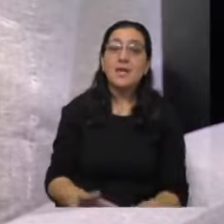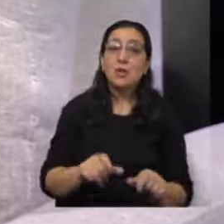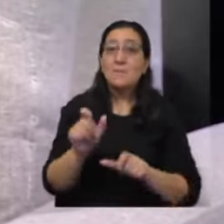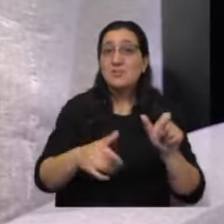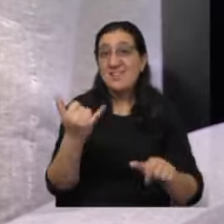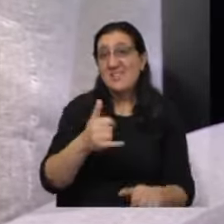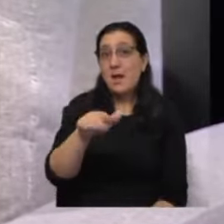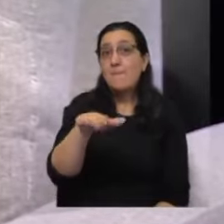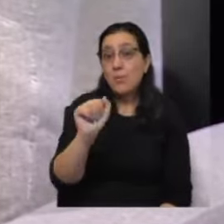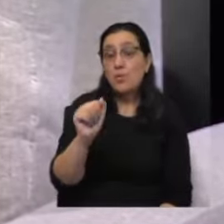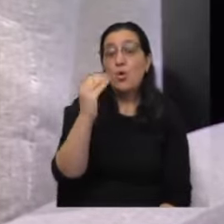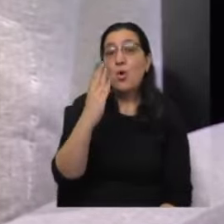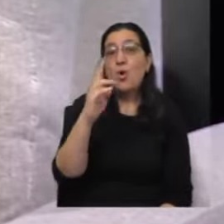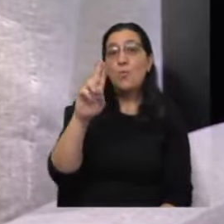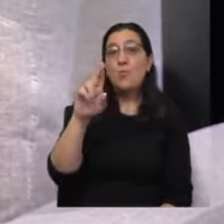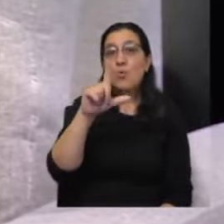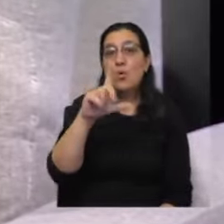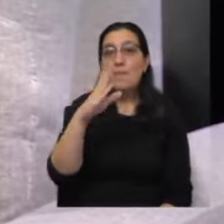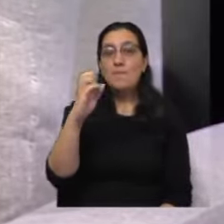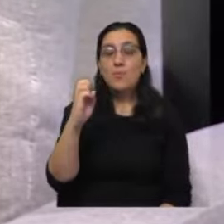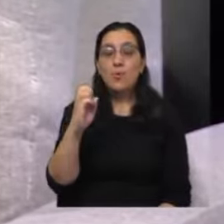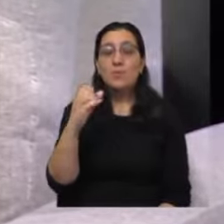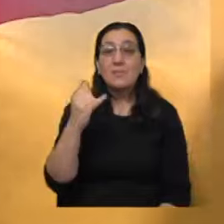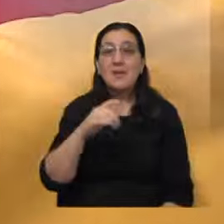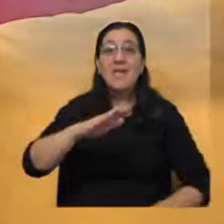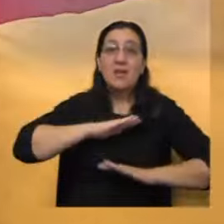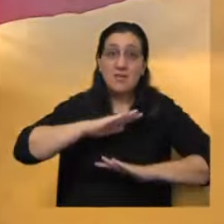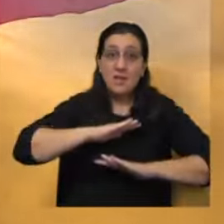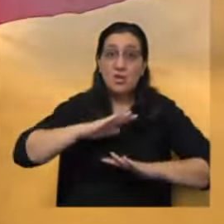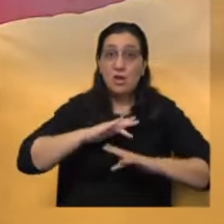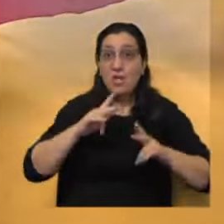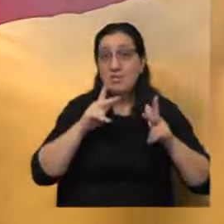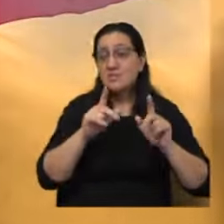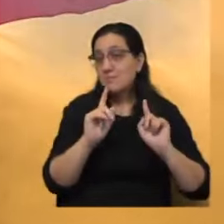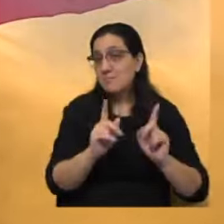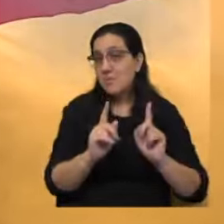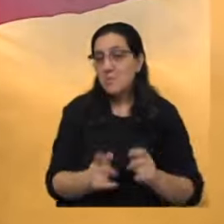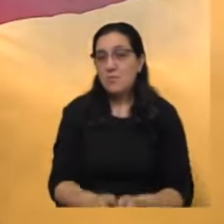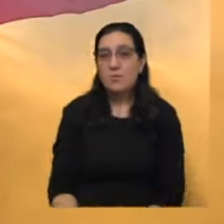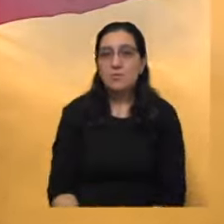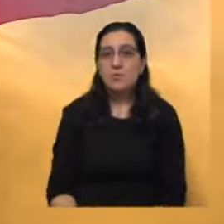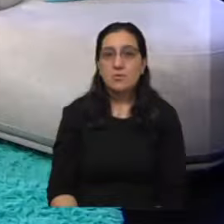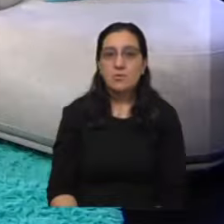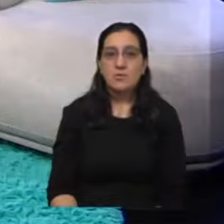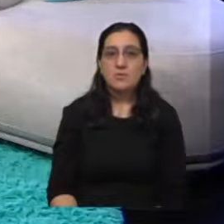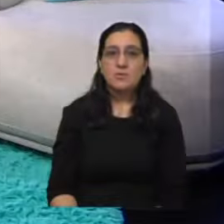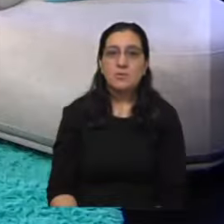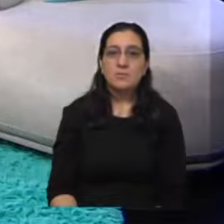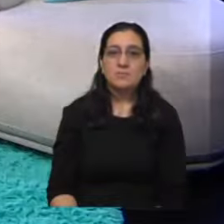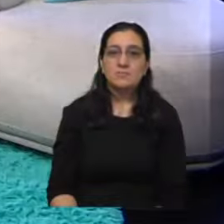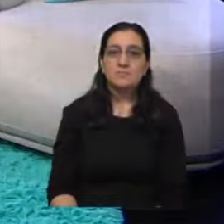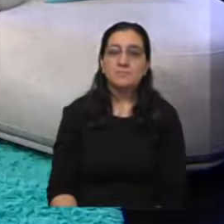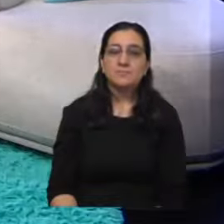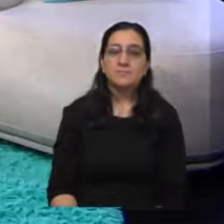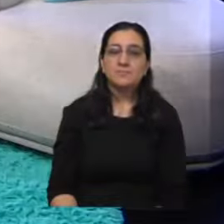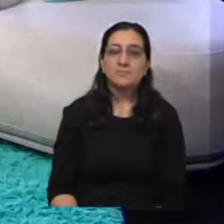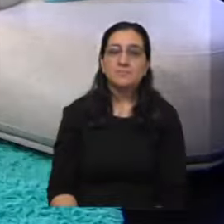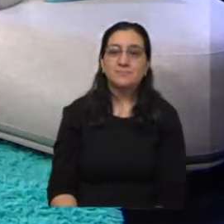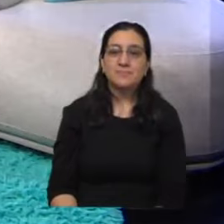un beso muy, muy grande. Hay arqueros que nos han dicho pulpo. Y algún mano larga.